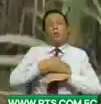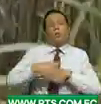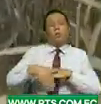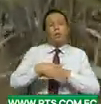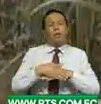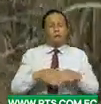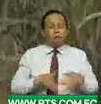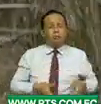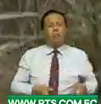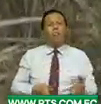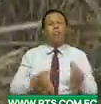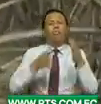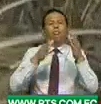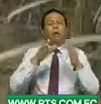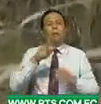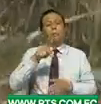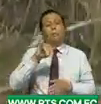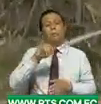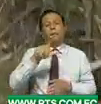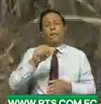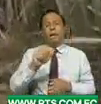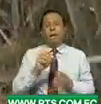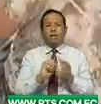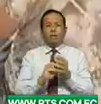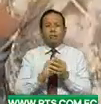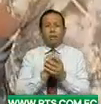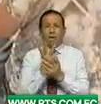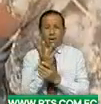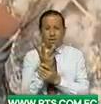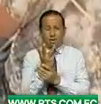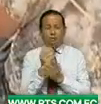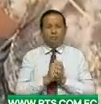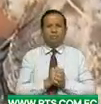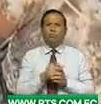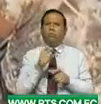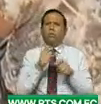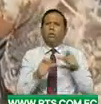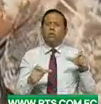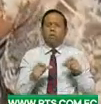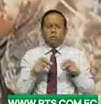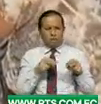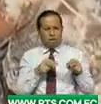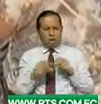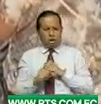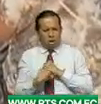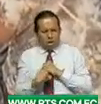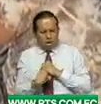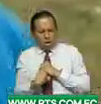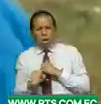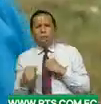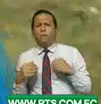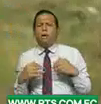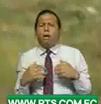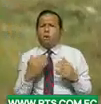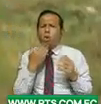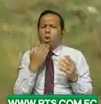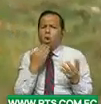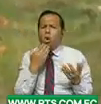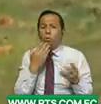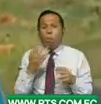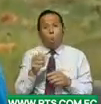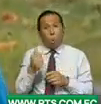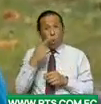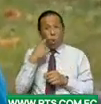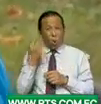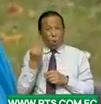Pila, recinto del Edén, del Cantón Milagro en Guayas, se vieron asustados al observar el cadáver. Muchachos que se descubrieron eso y